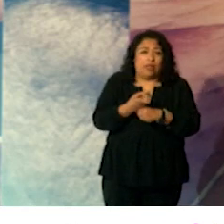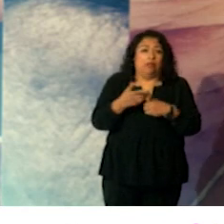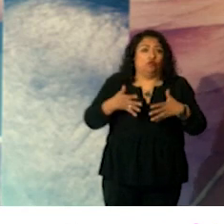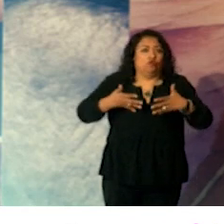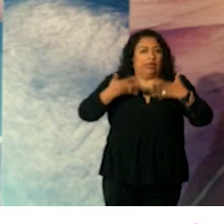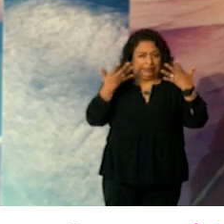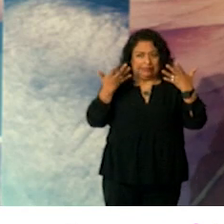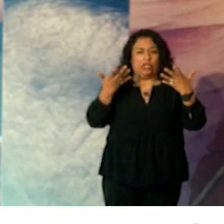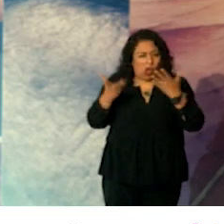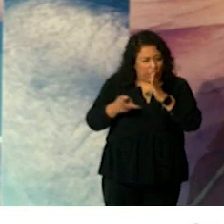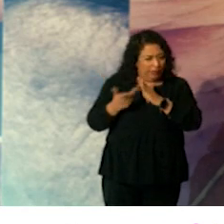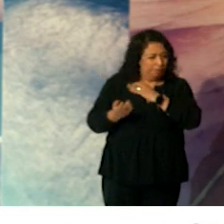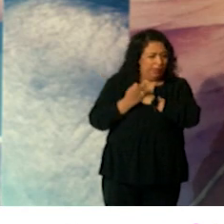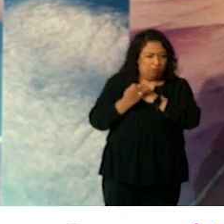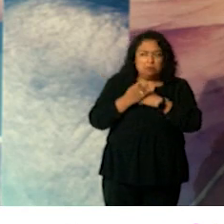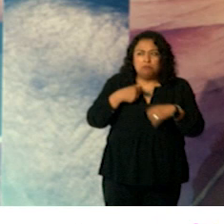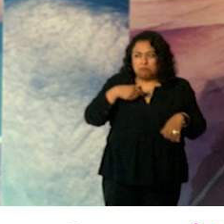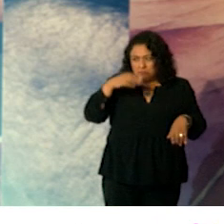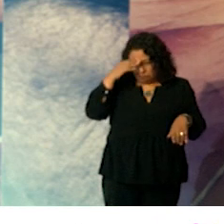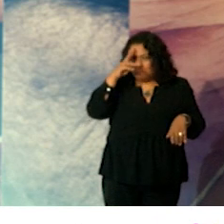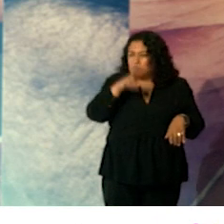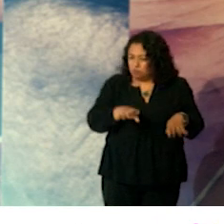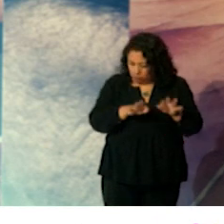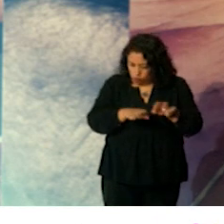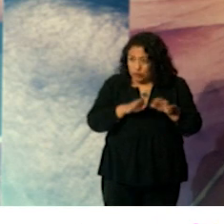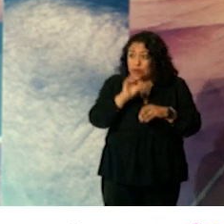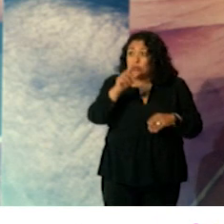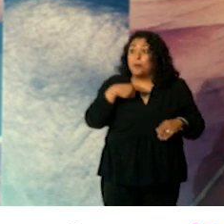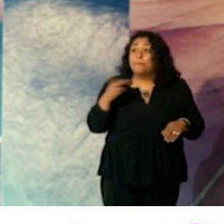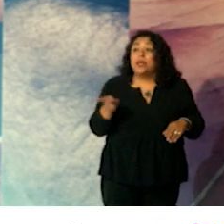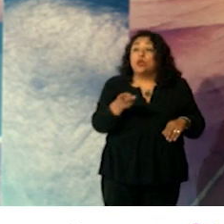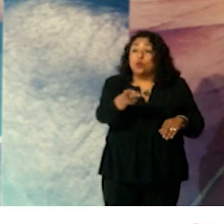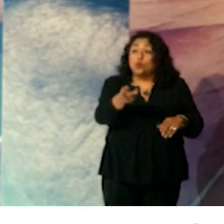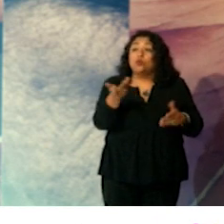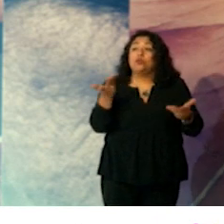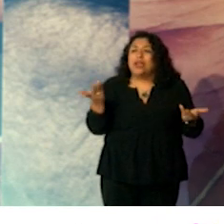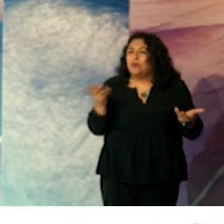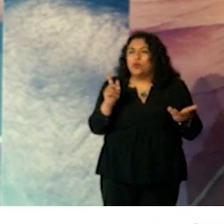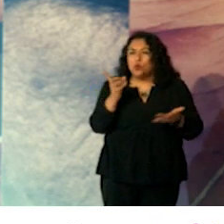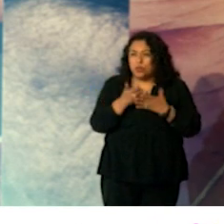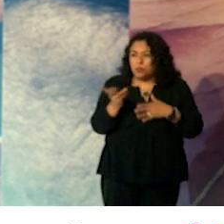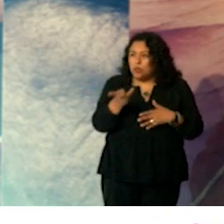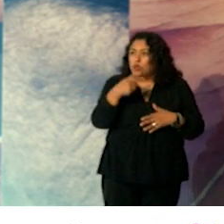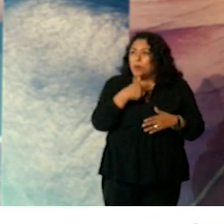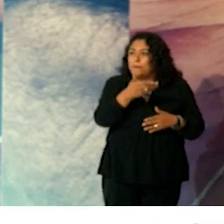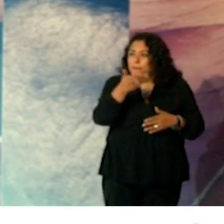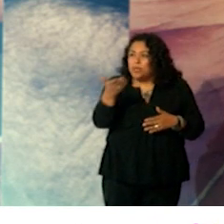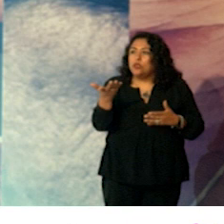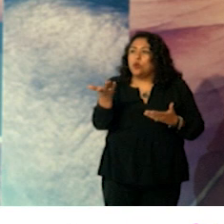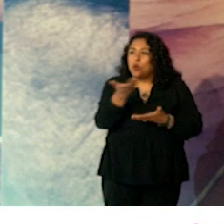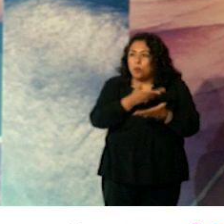potencial. Y se me hace obviamente muy importante. Mi pregunta puntual sería, más que pregunta, es pedirles que nos